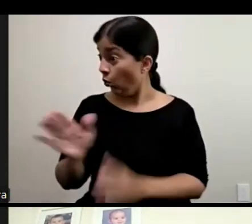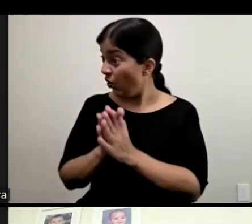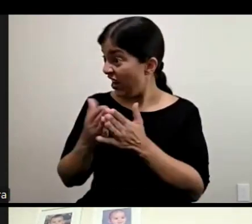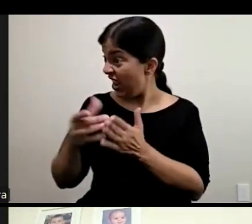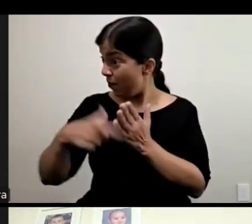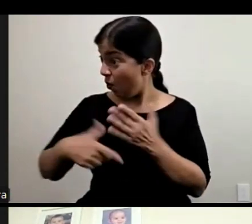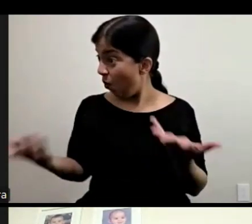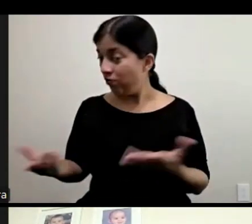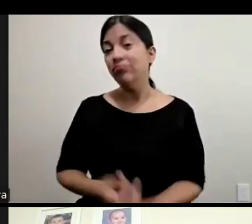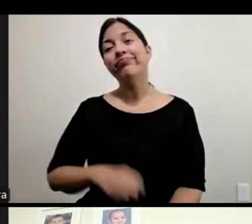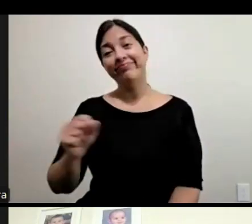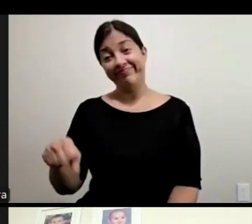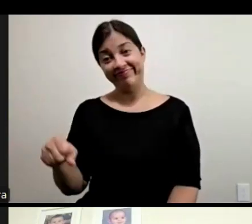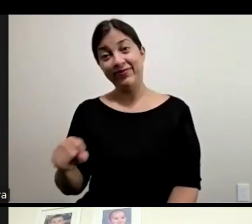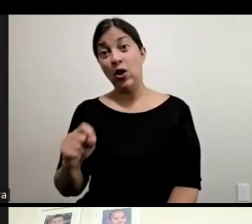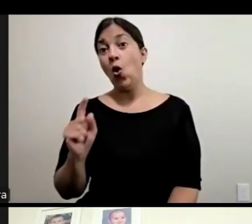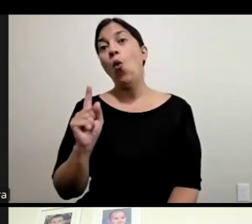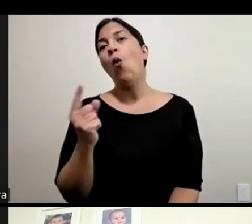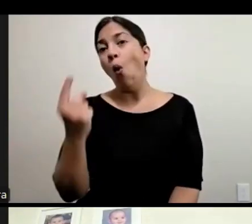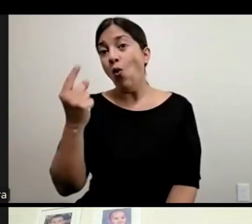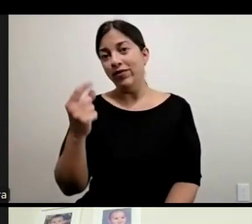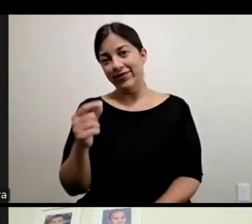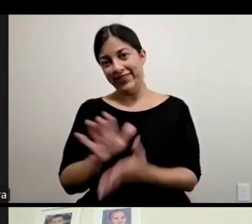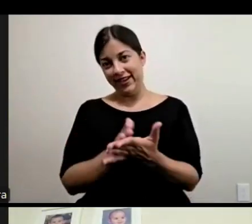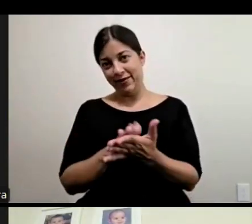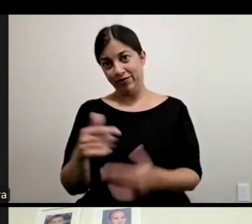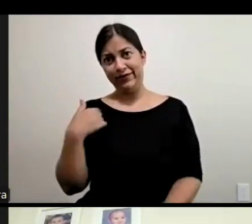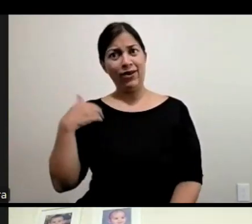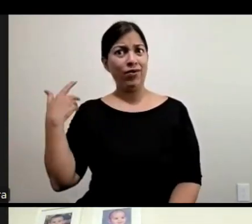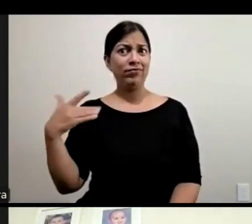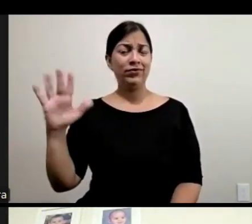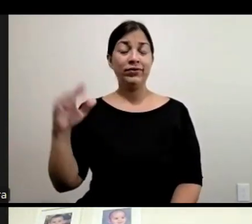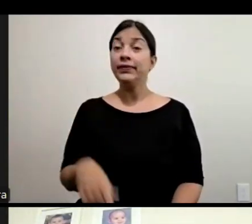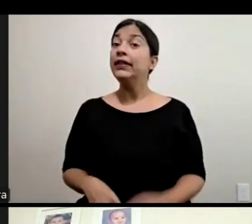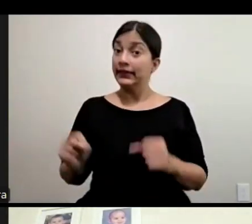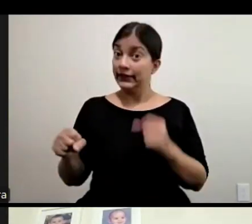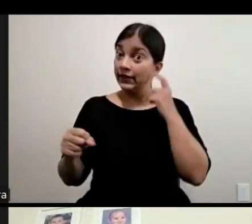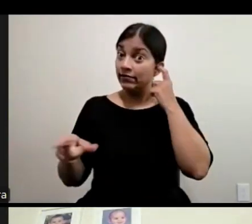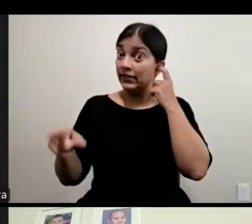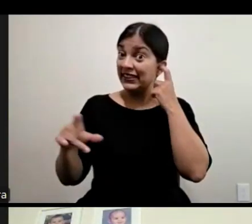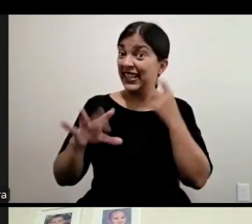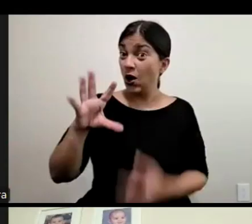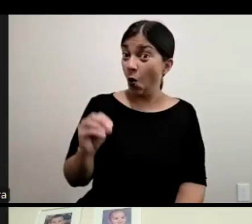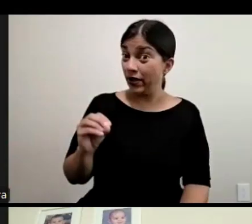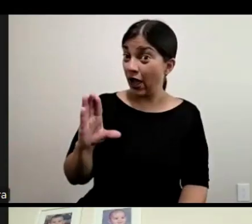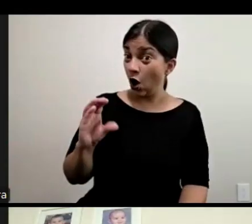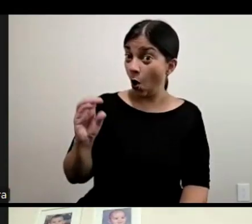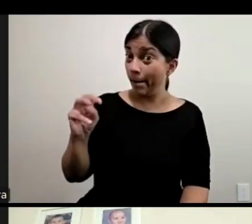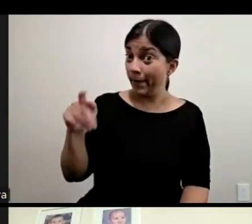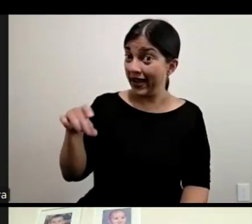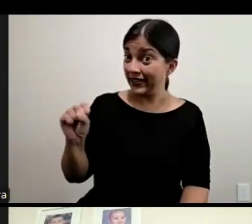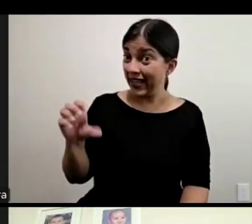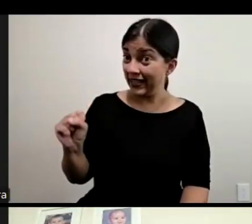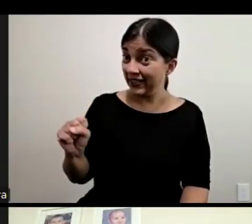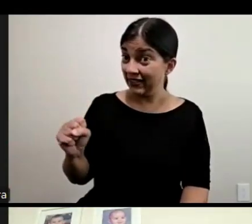es uno de los libros que tengo. Porque Sí, tengo pero que digo un libro, porque si tú dices son 50 compases y cada página son 8 o 9 compases nada